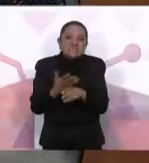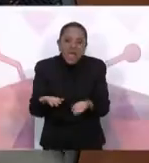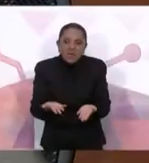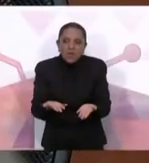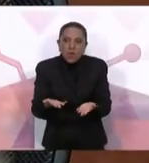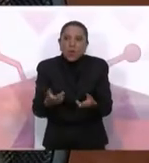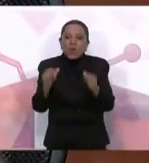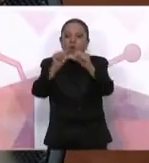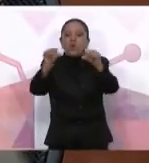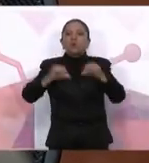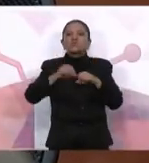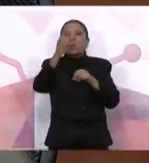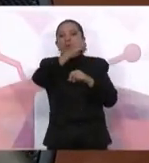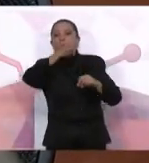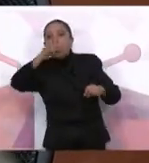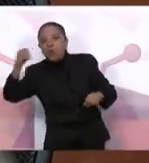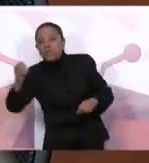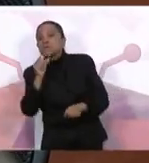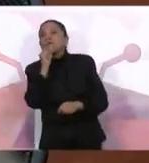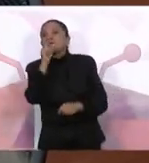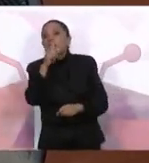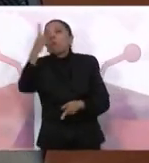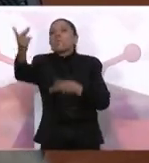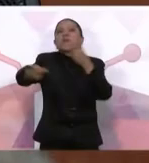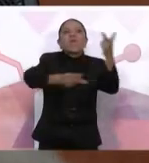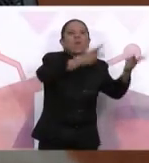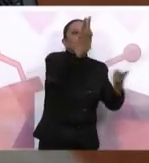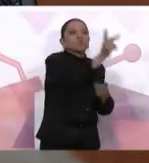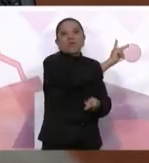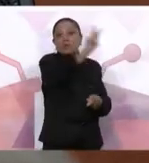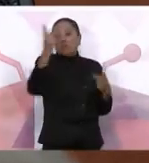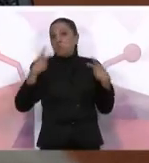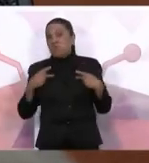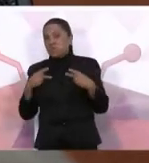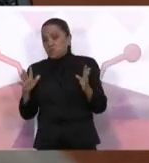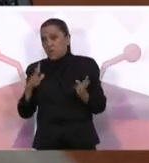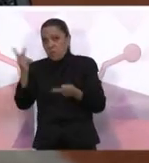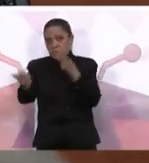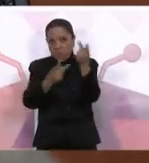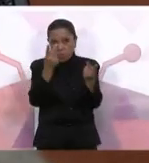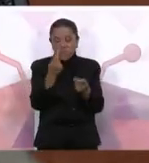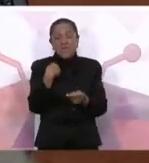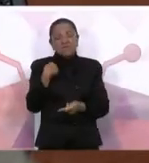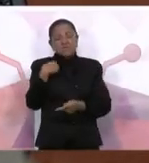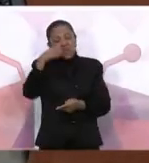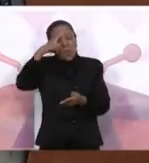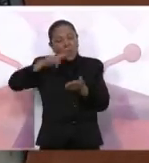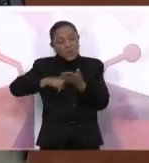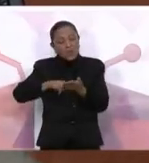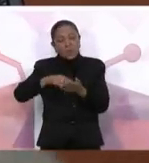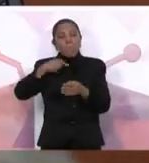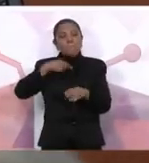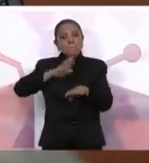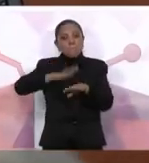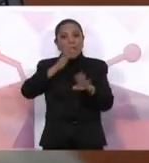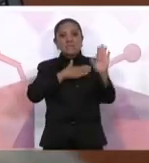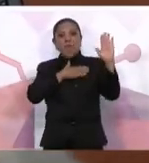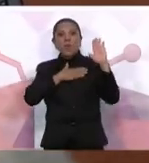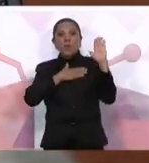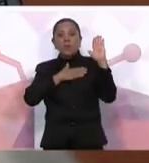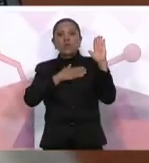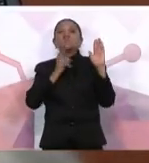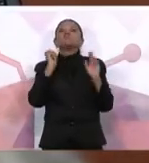preguntar qué opina la población me parece que en esa parte mi mayor compromiso es que nuestro estado tenga